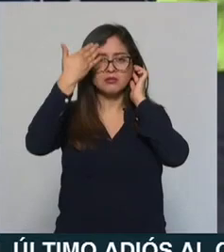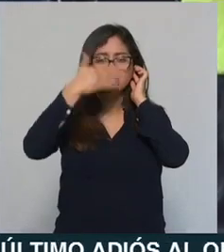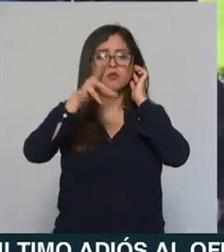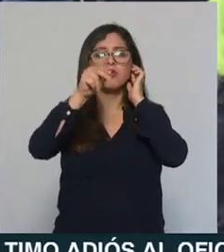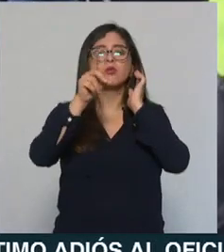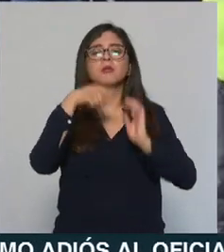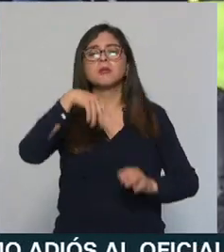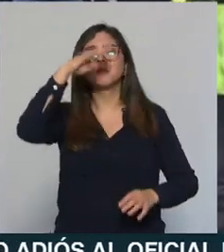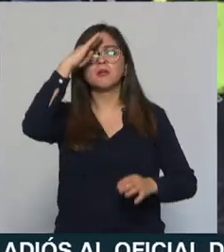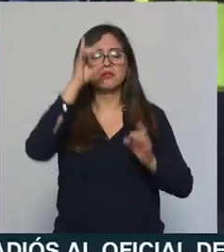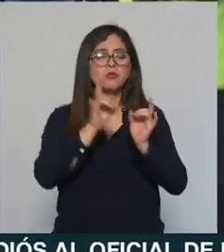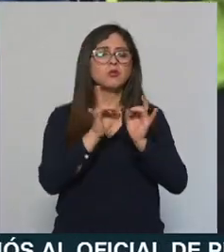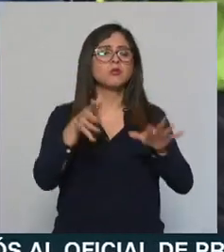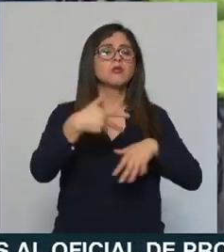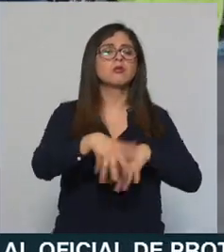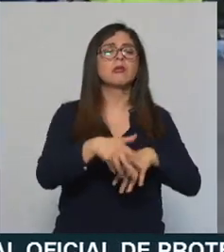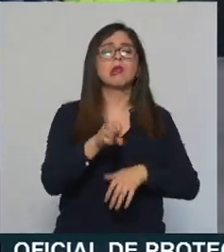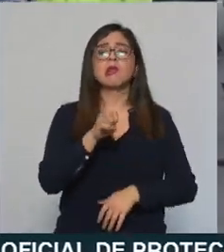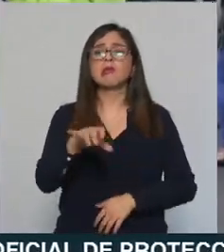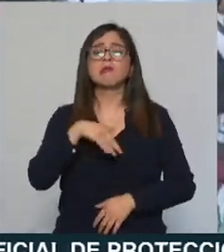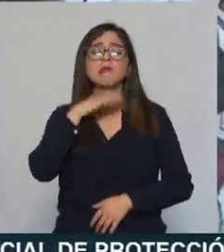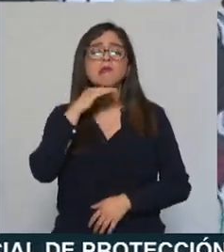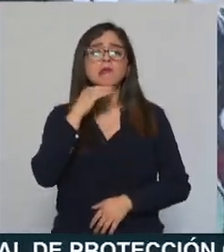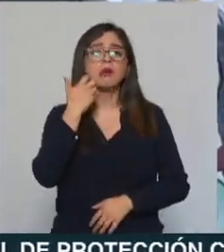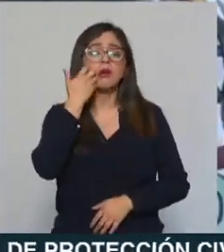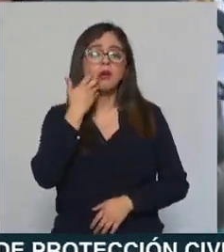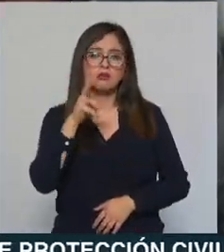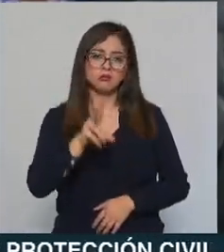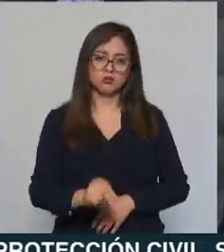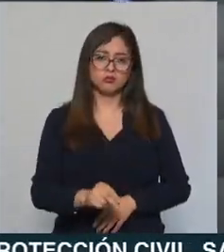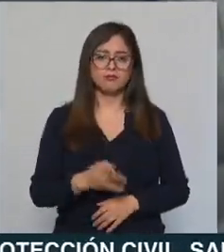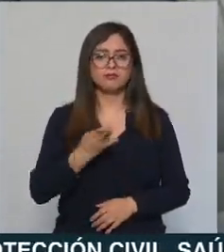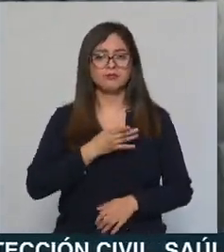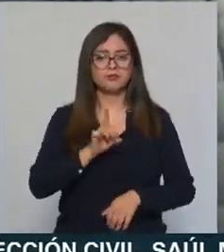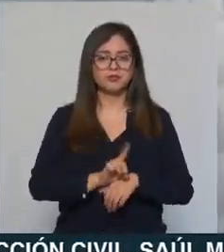solamente porque sí. Pues muchísimas gracias. Muchas gracias. Buenos días. Regresamos al estudio.